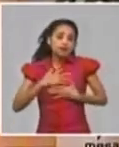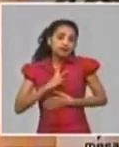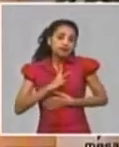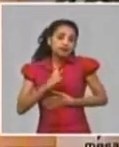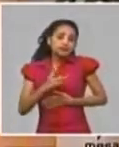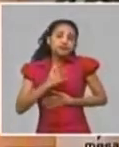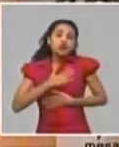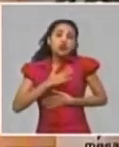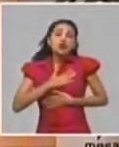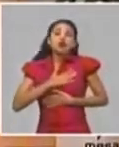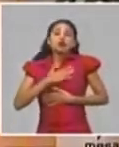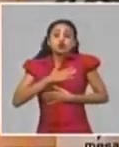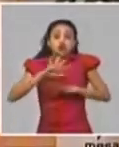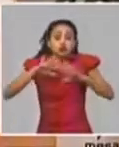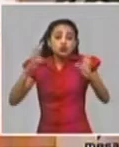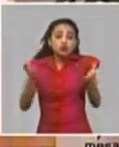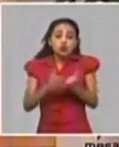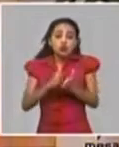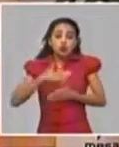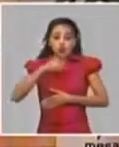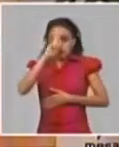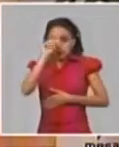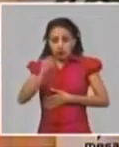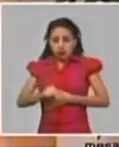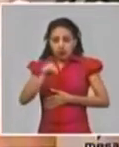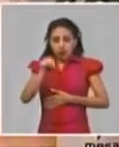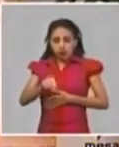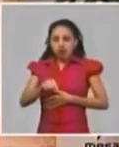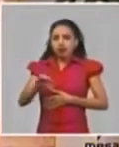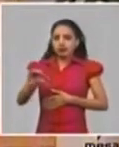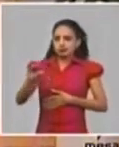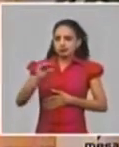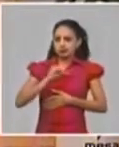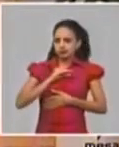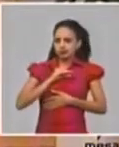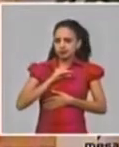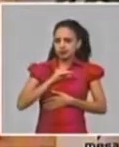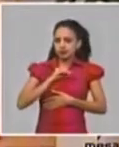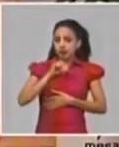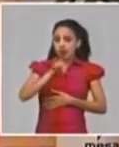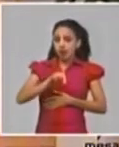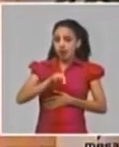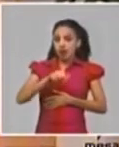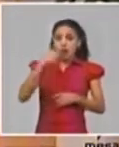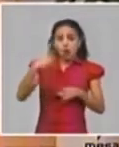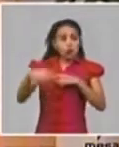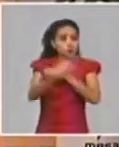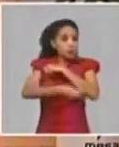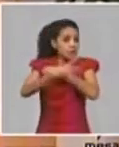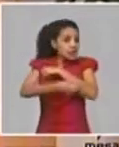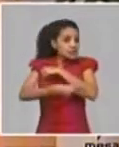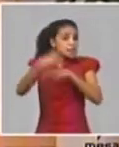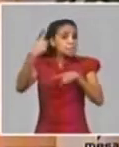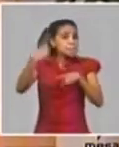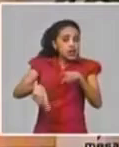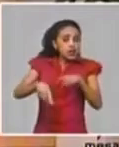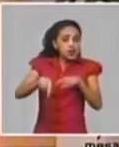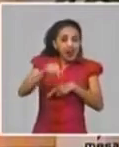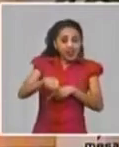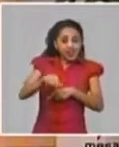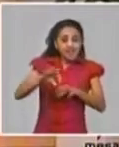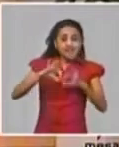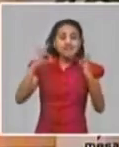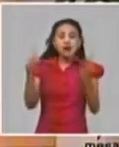nuestros profesionales de la salud reciben en nuestro país el salario mientras están cumpliendo esa misión. Eso es bueno recordarlo. La